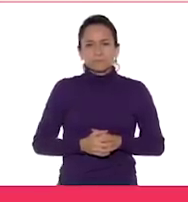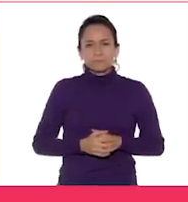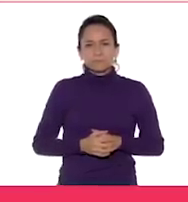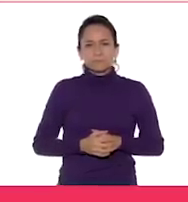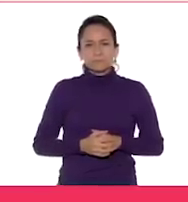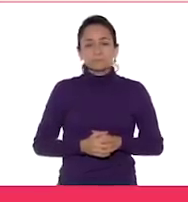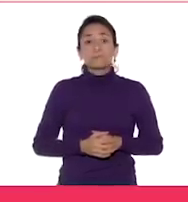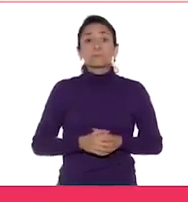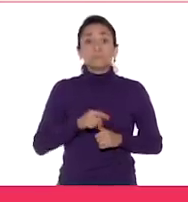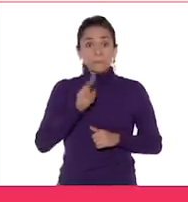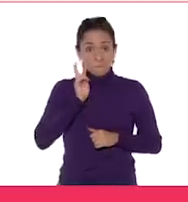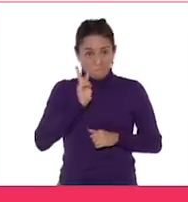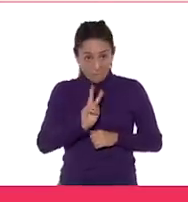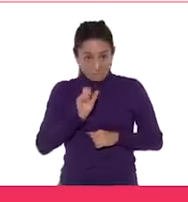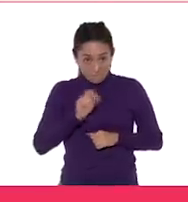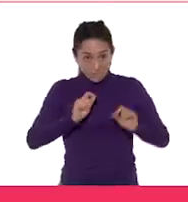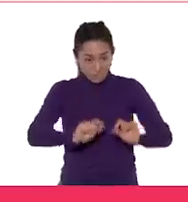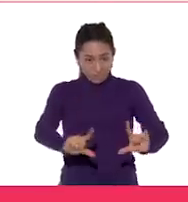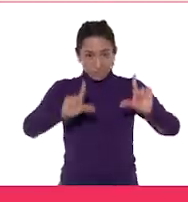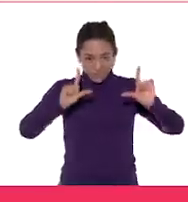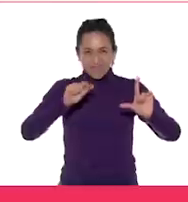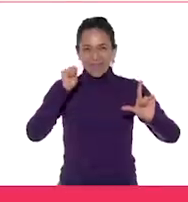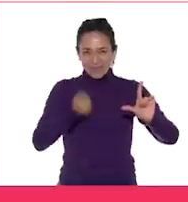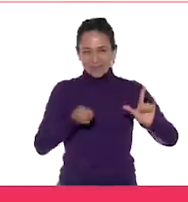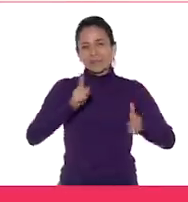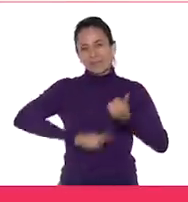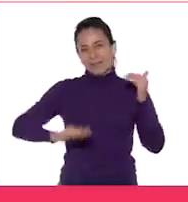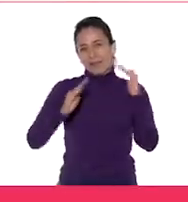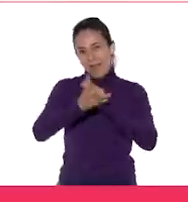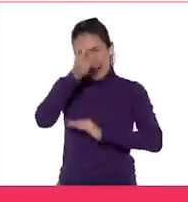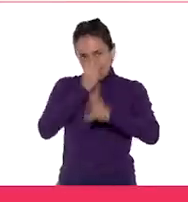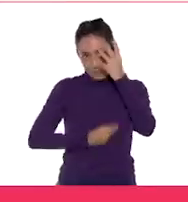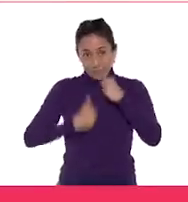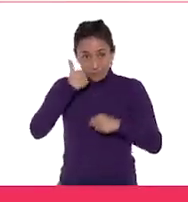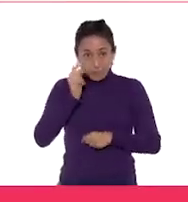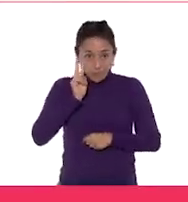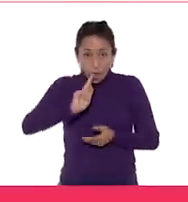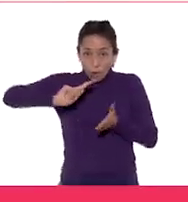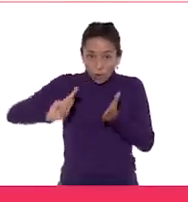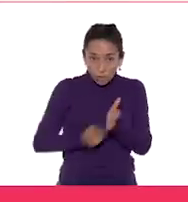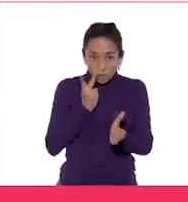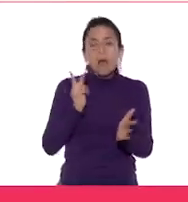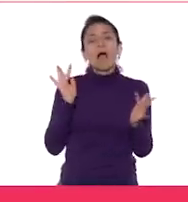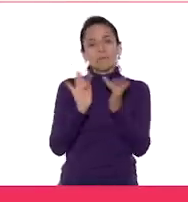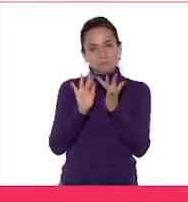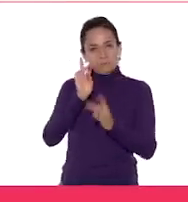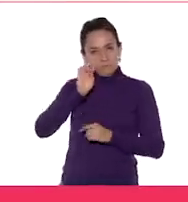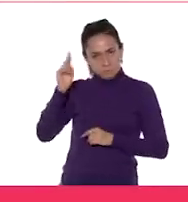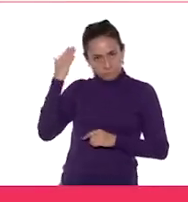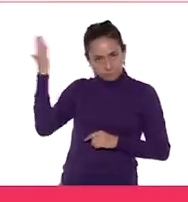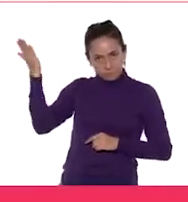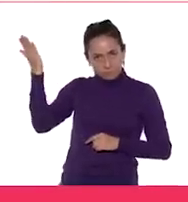Si quieres volver a ver los programas de Aprende en Casa, los puedes encontrar en la siguiente liga,